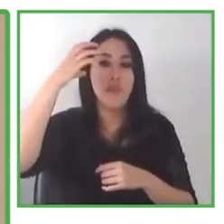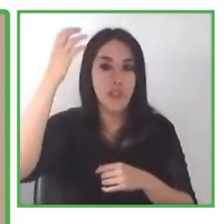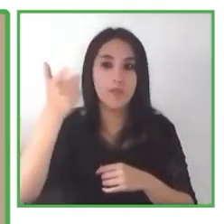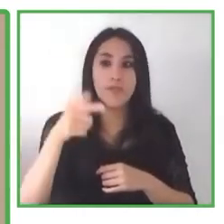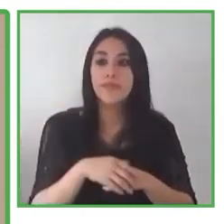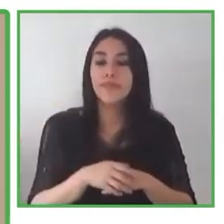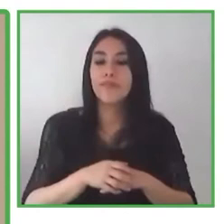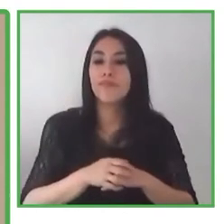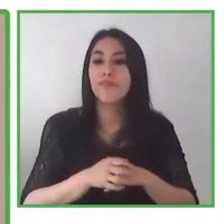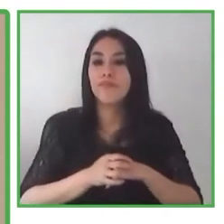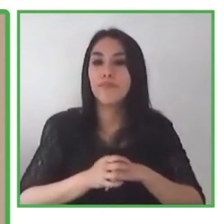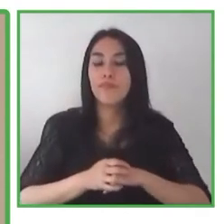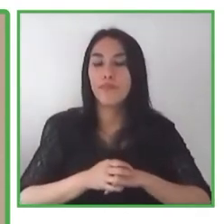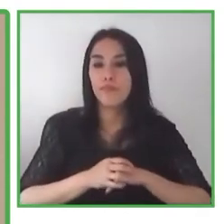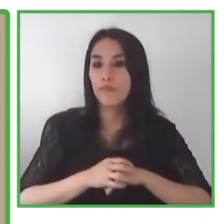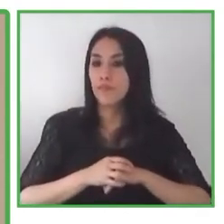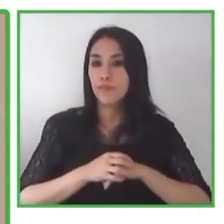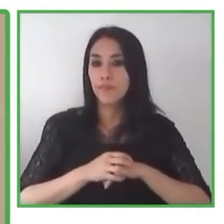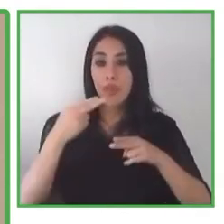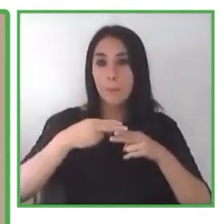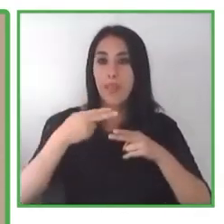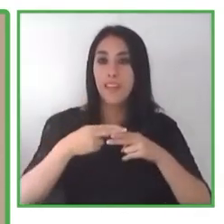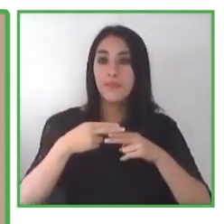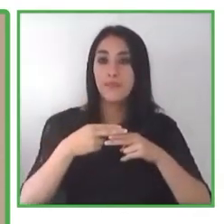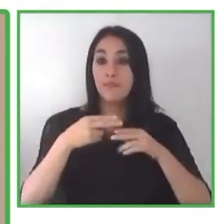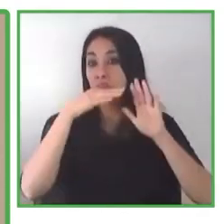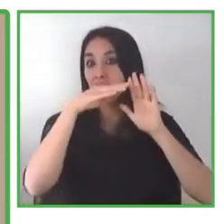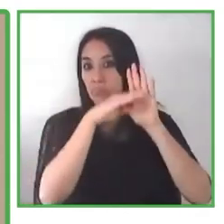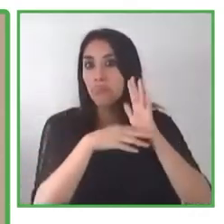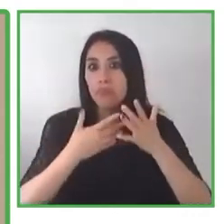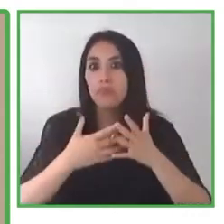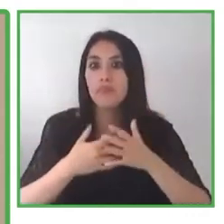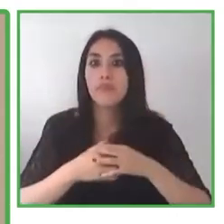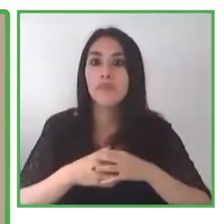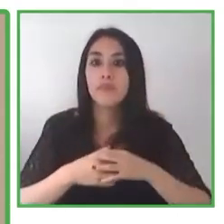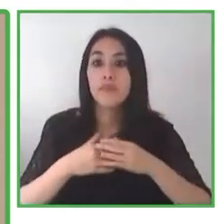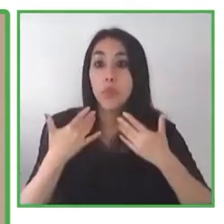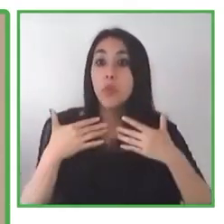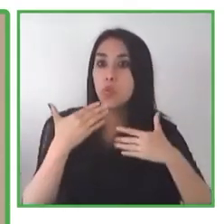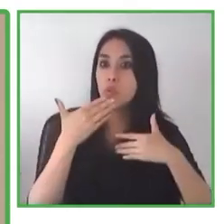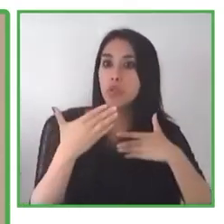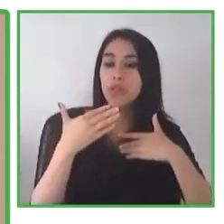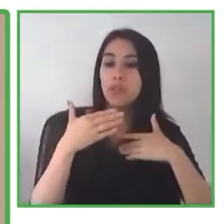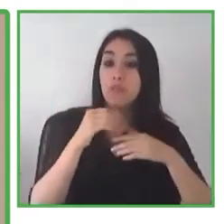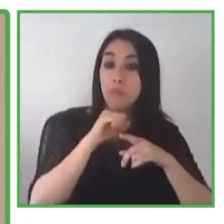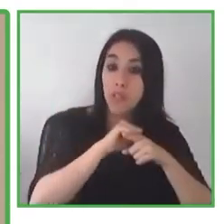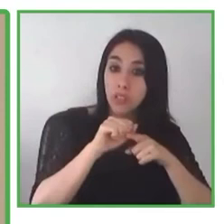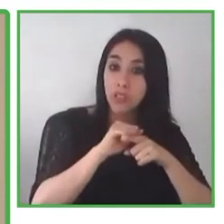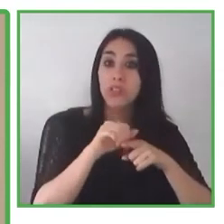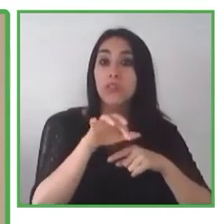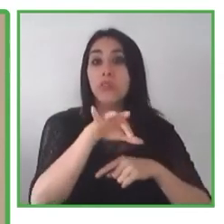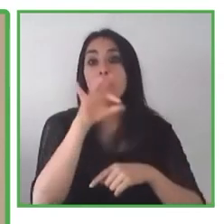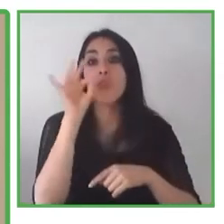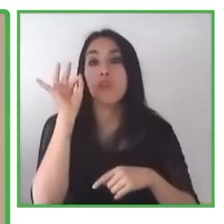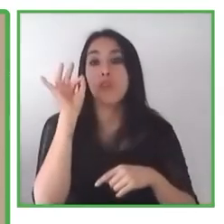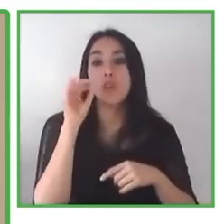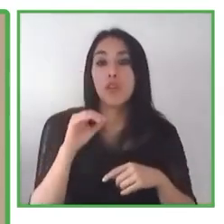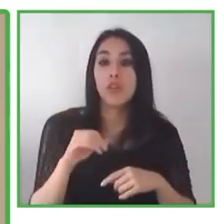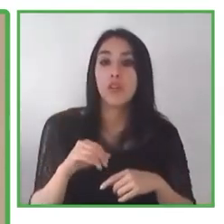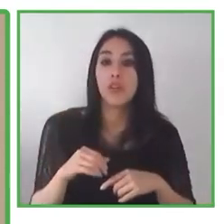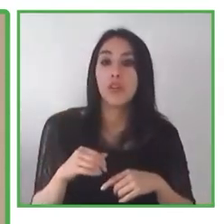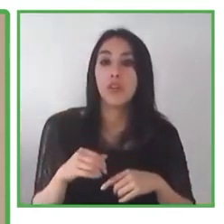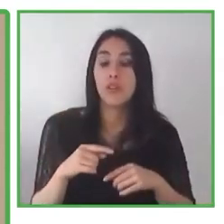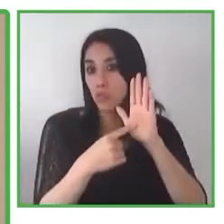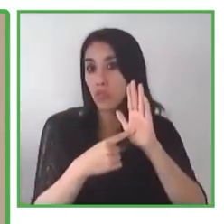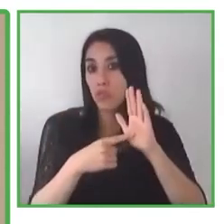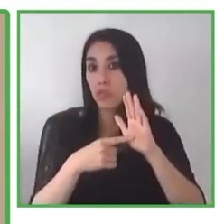los empleados para que puedan establecer buenas prácticas en el empleo de personas jóvenes con discapacidad. Y las directrices van